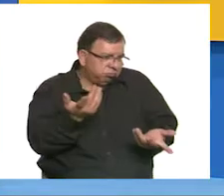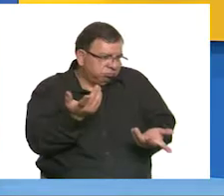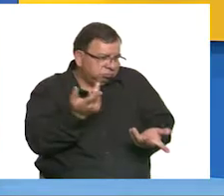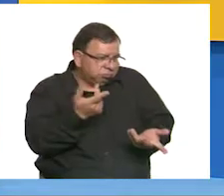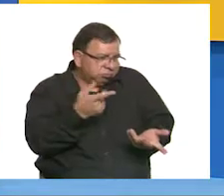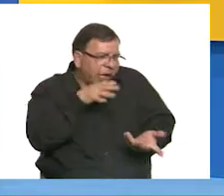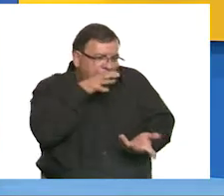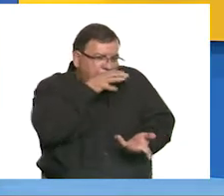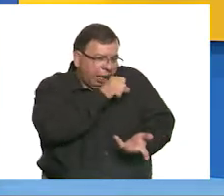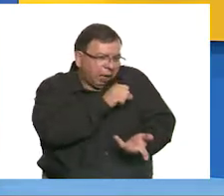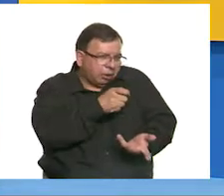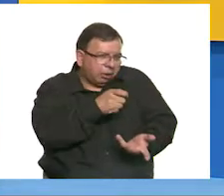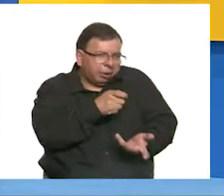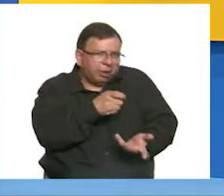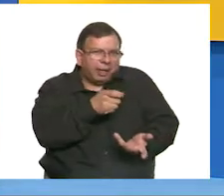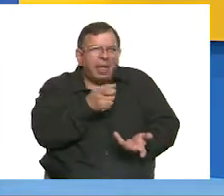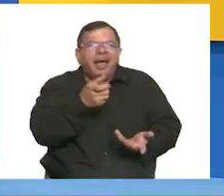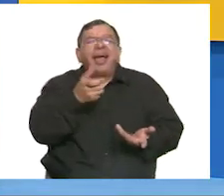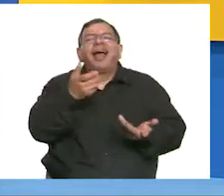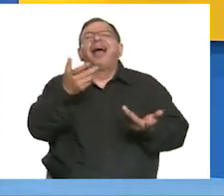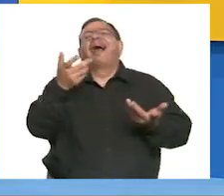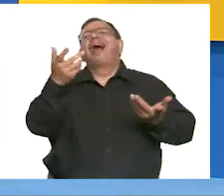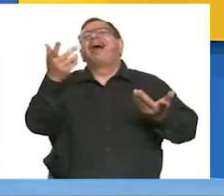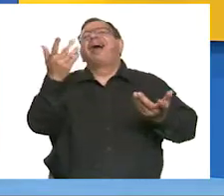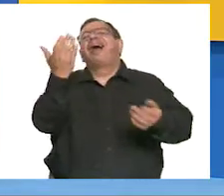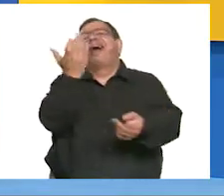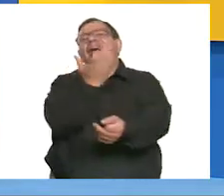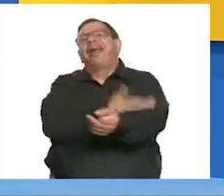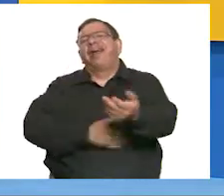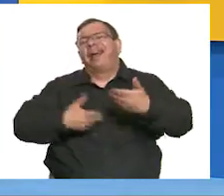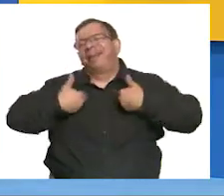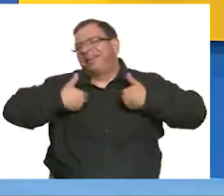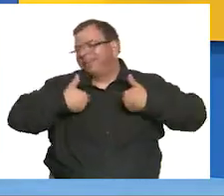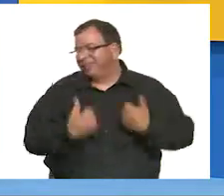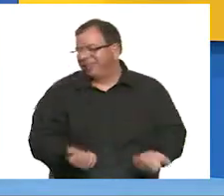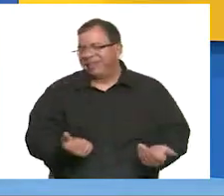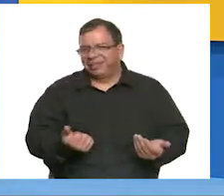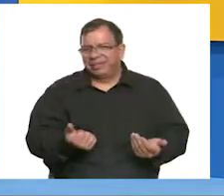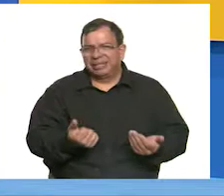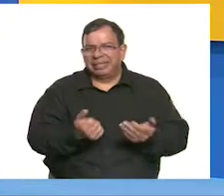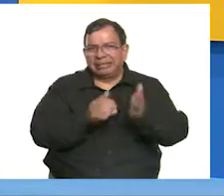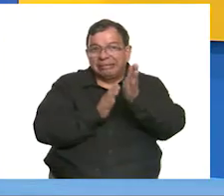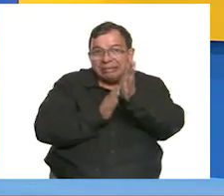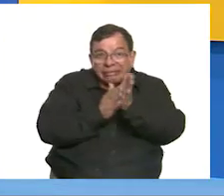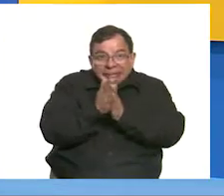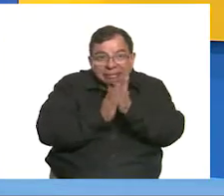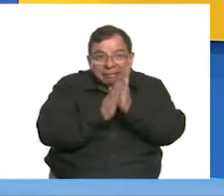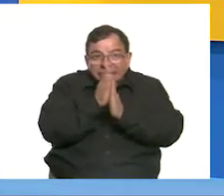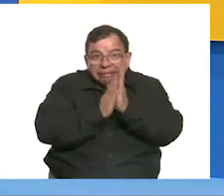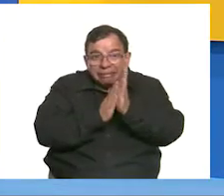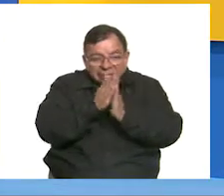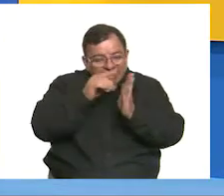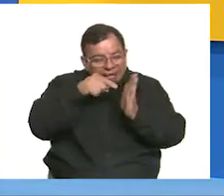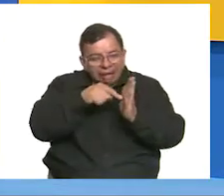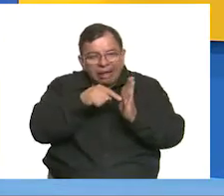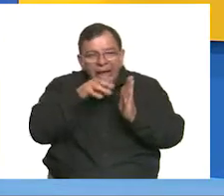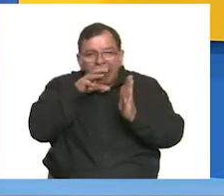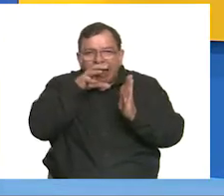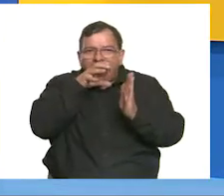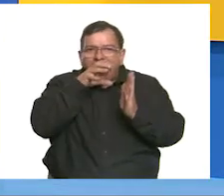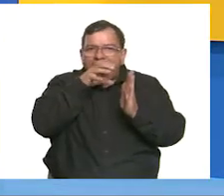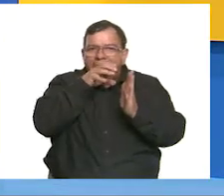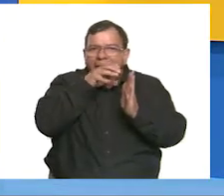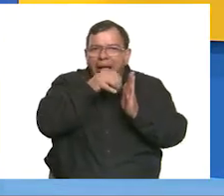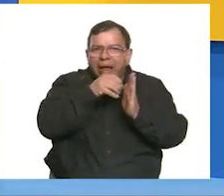calentarse, ¿no? Ah, pero ya entendí. O sea, el frotar sus manos, bueno, pues sí, esto produce calor.